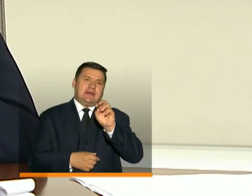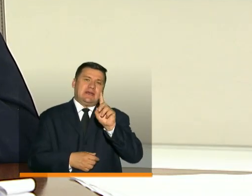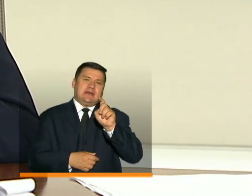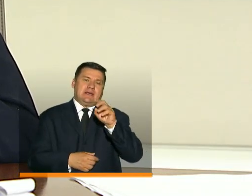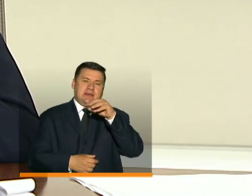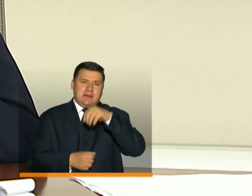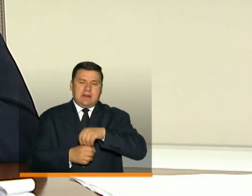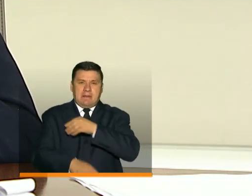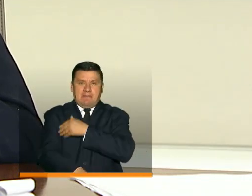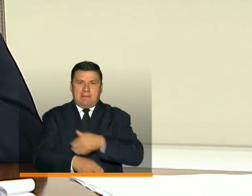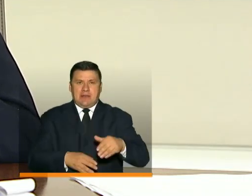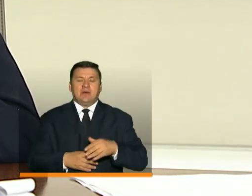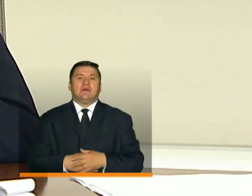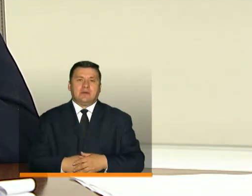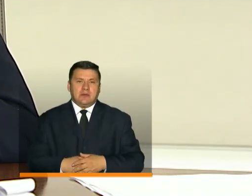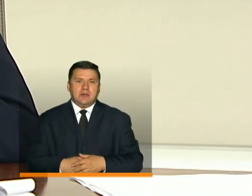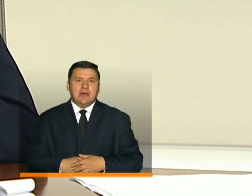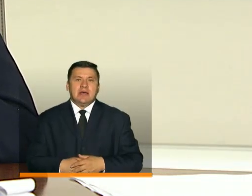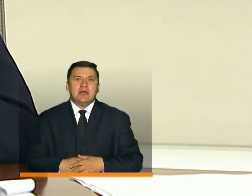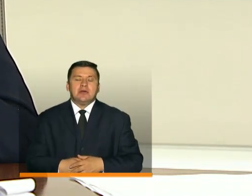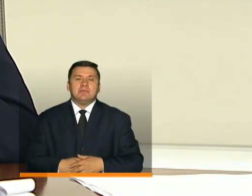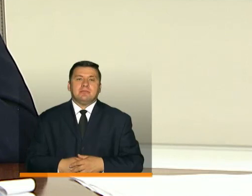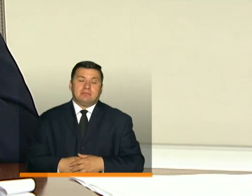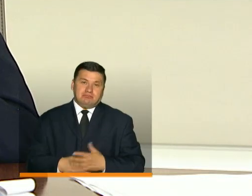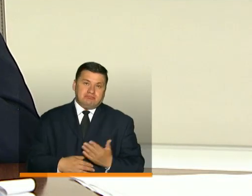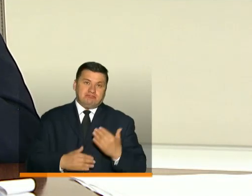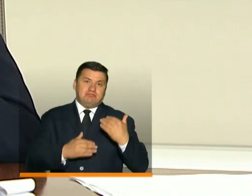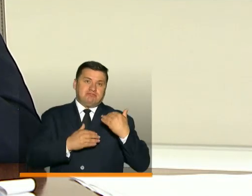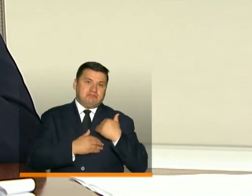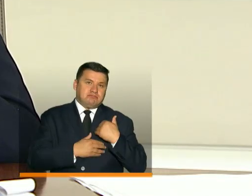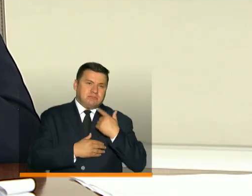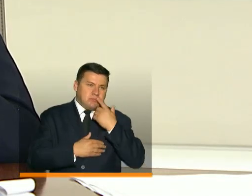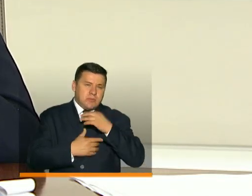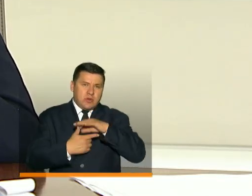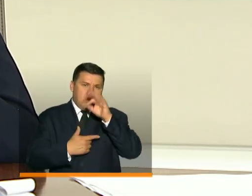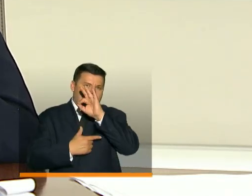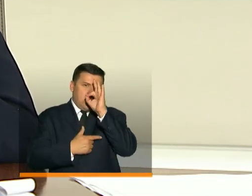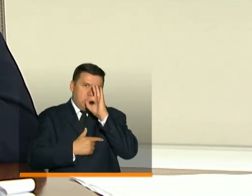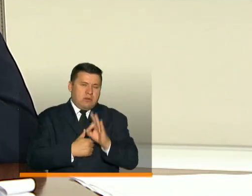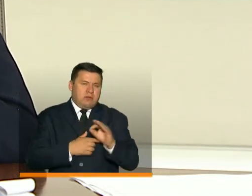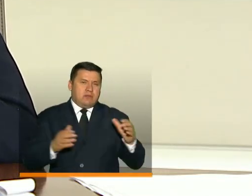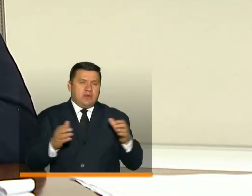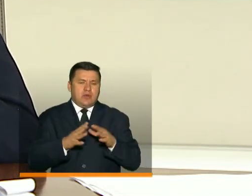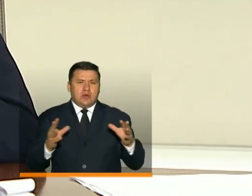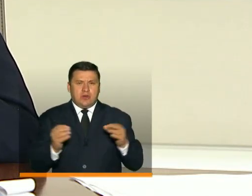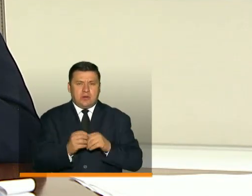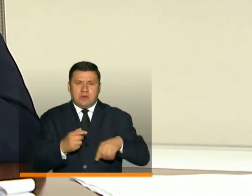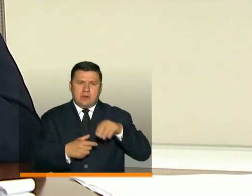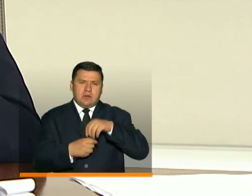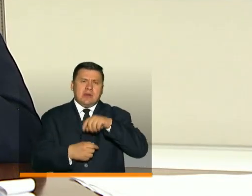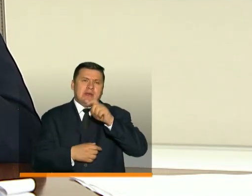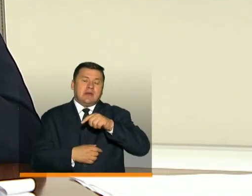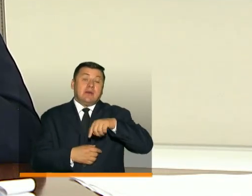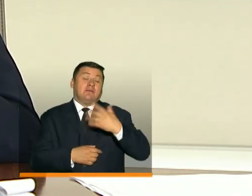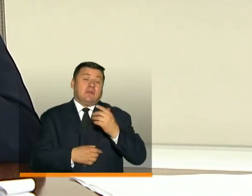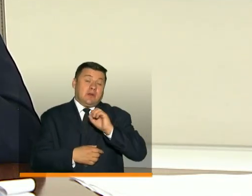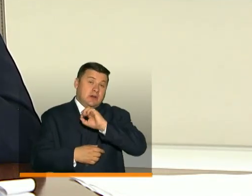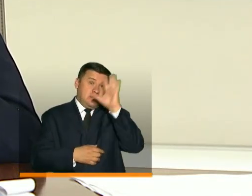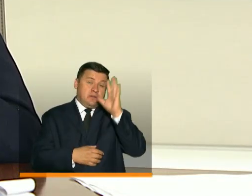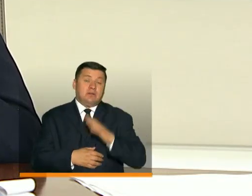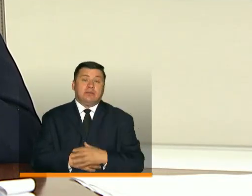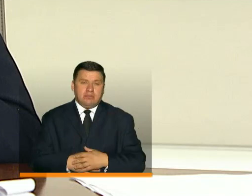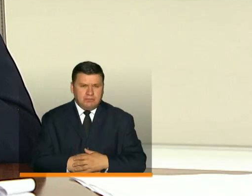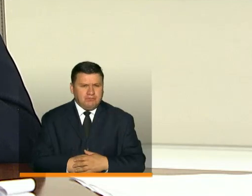68.776 millones de pesos. Eso corresponde a una proporción pequeña del total de suministro que se requiere, pero